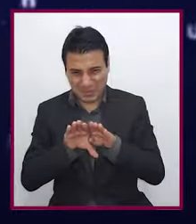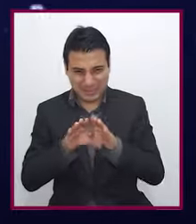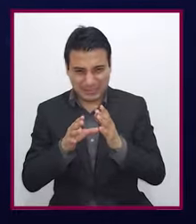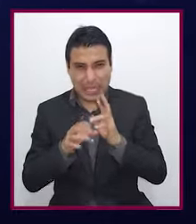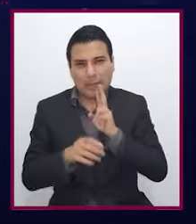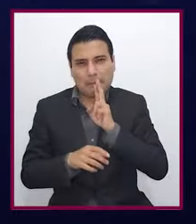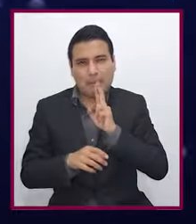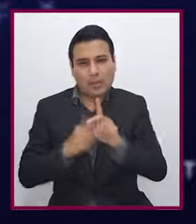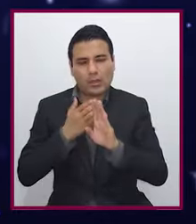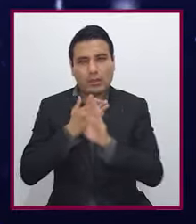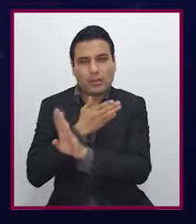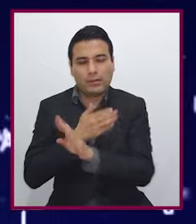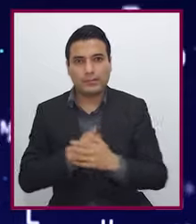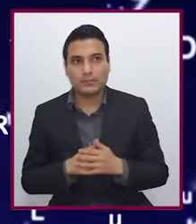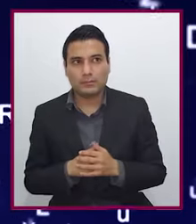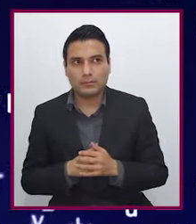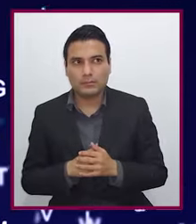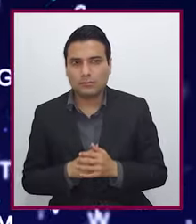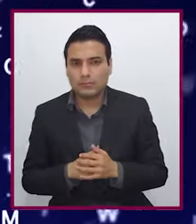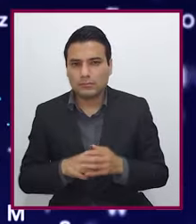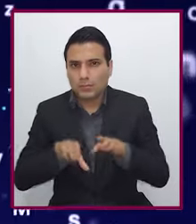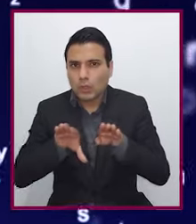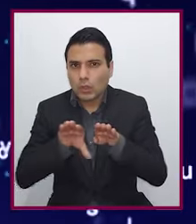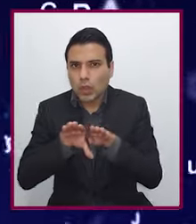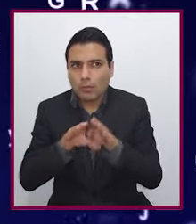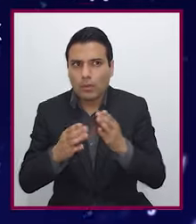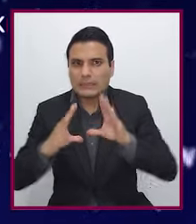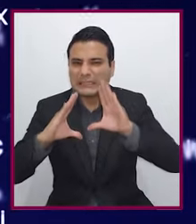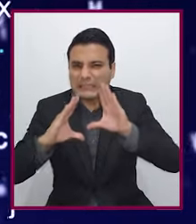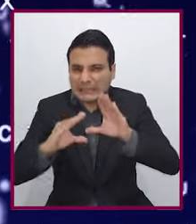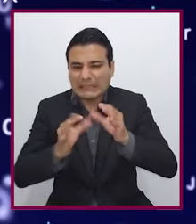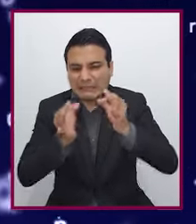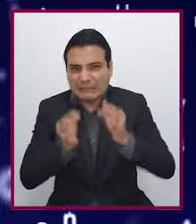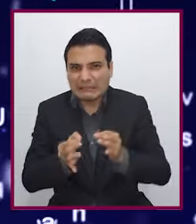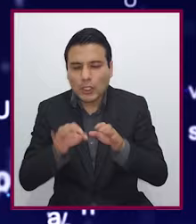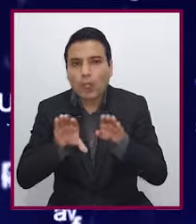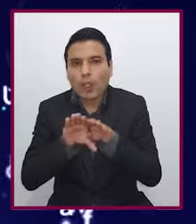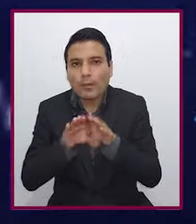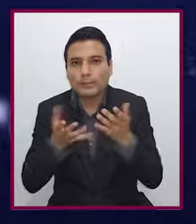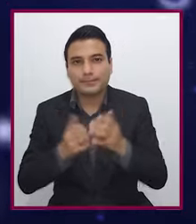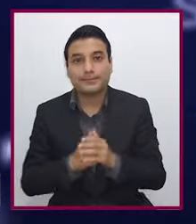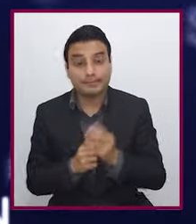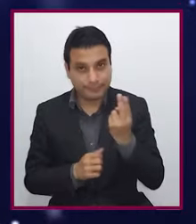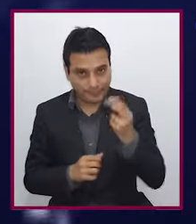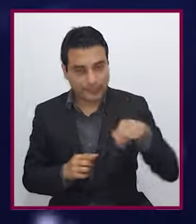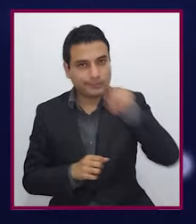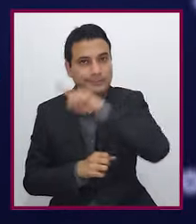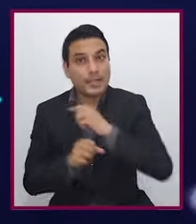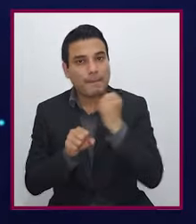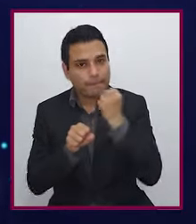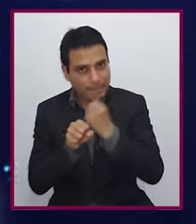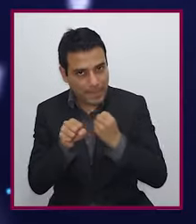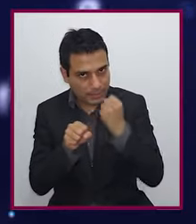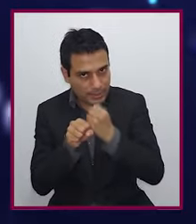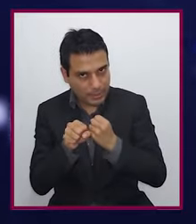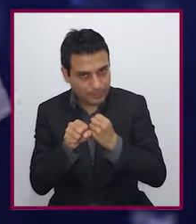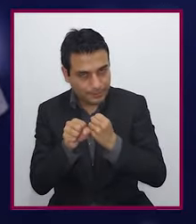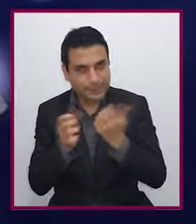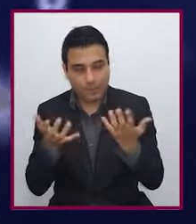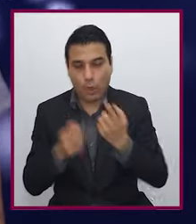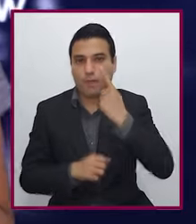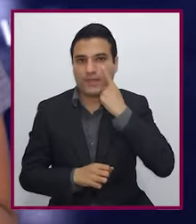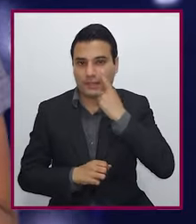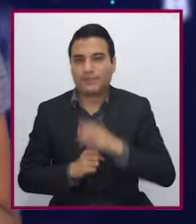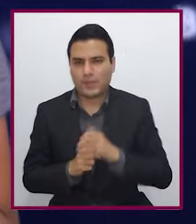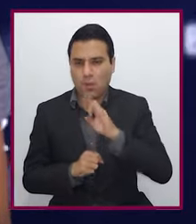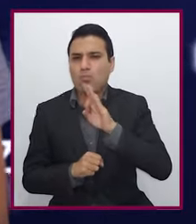saben o no entienden el tema nuevo. ¿Y existe algún método para combatir este problema? Pues el mejor método es la práctica, pero